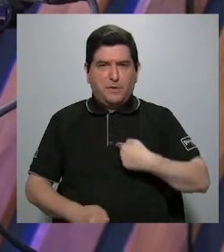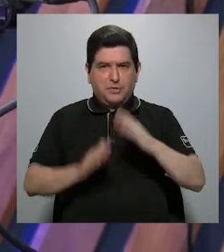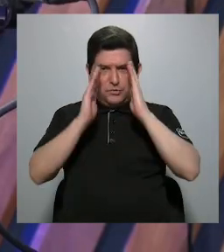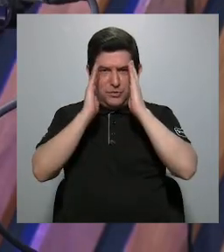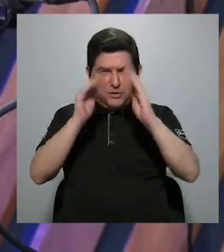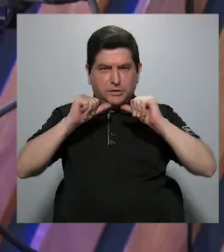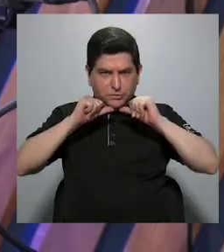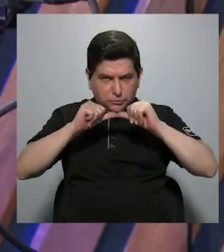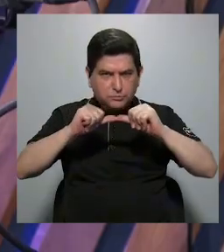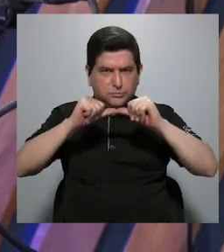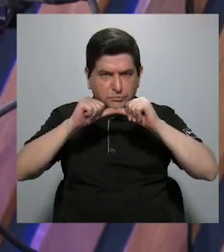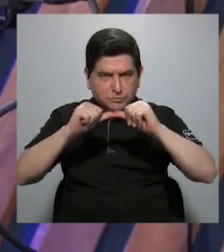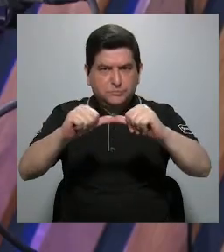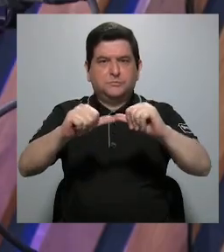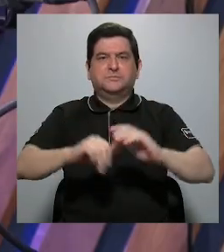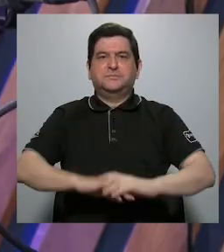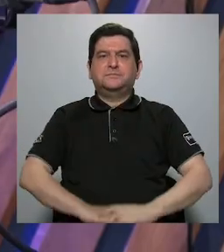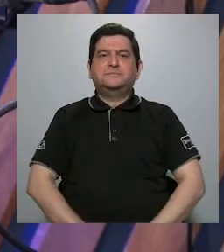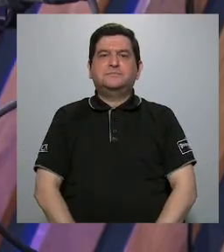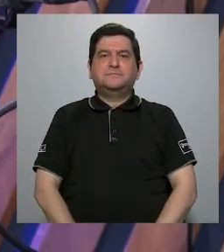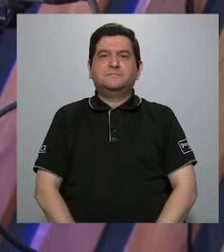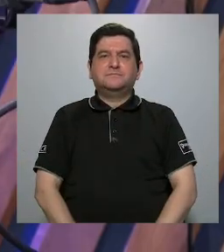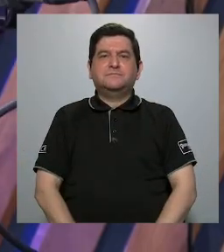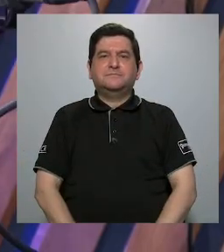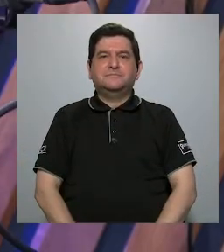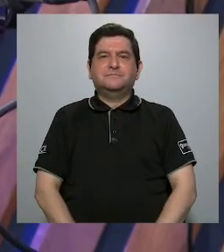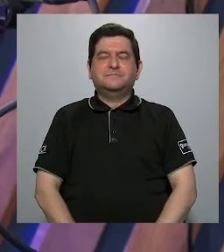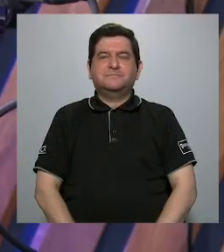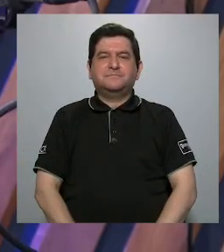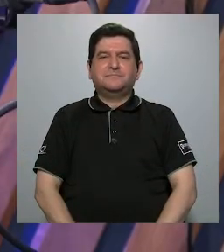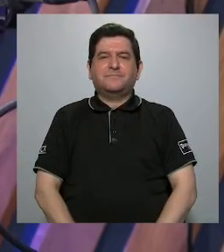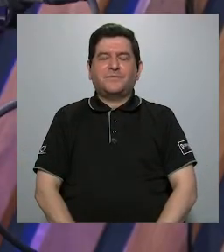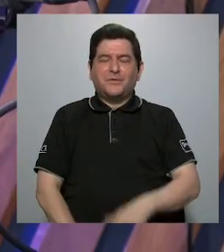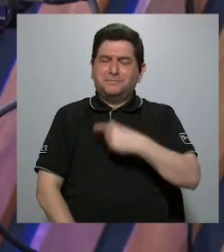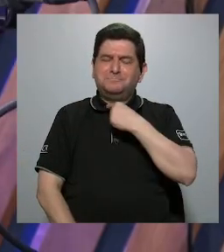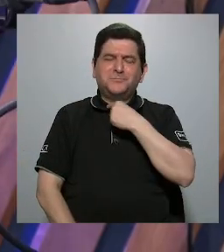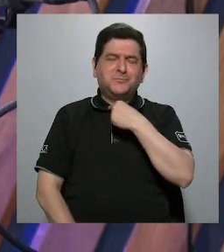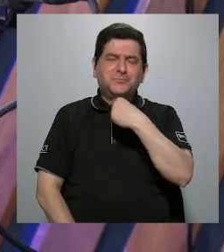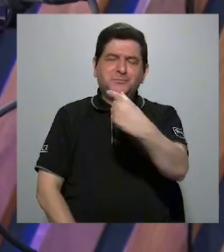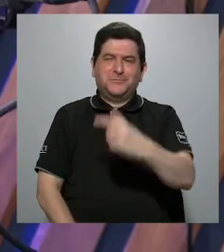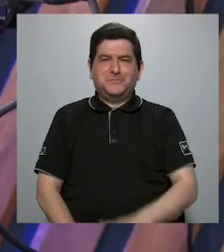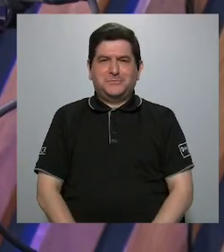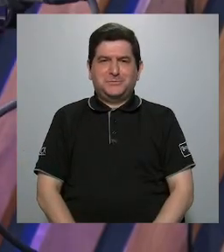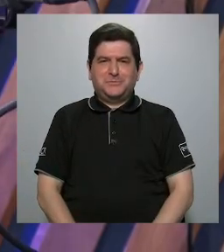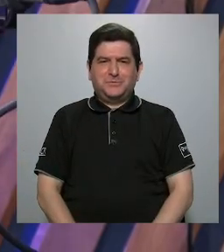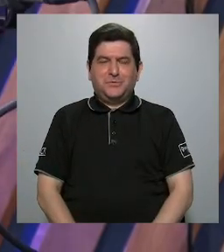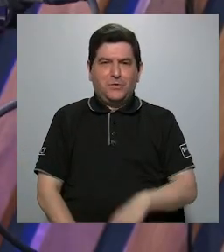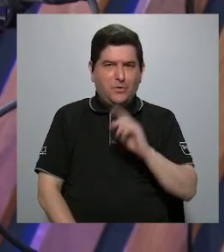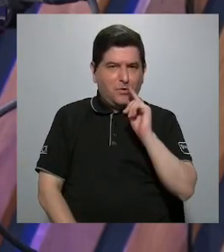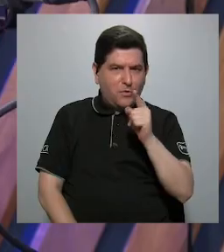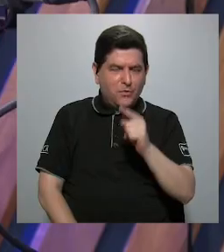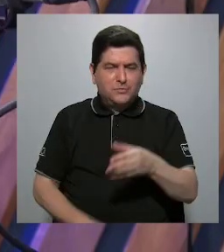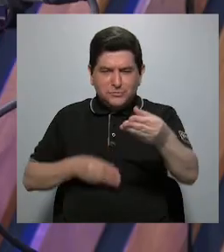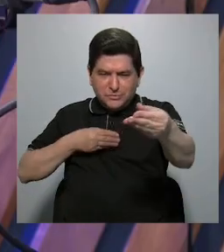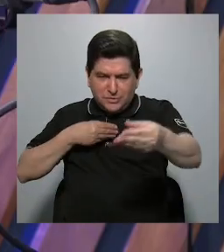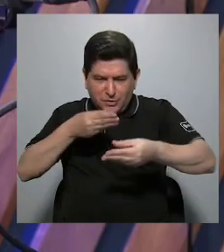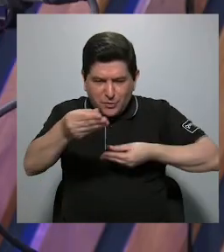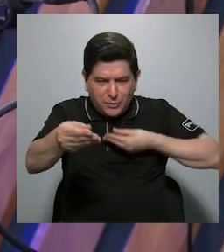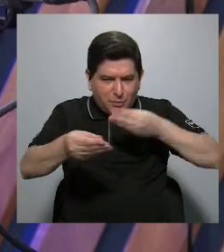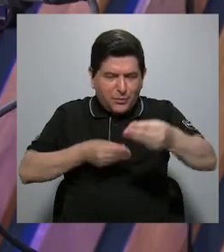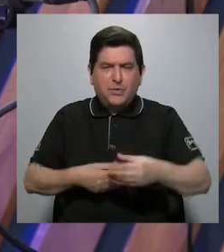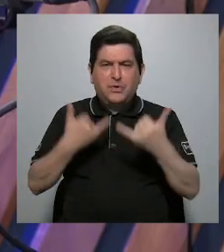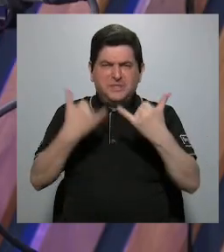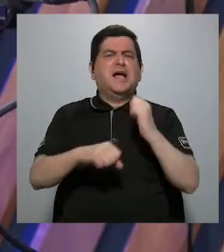el que sigo asiduamente, y es un gran gusto poder intercambiar con